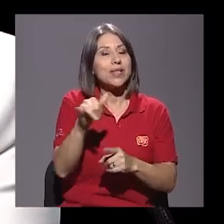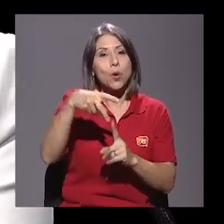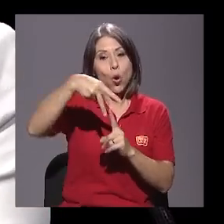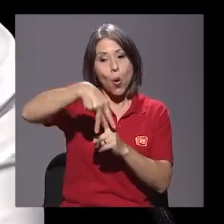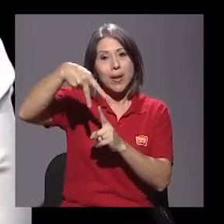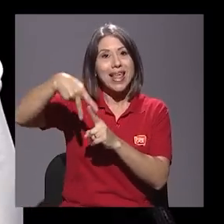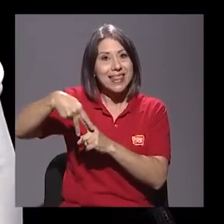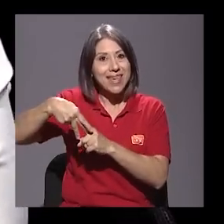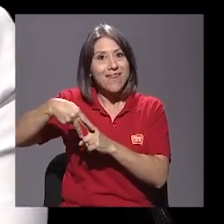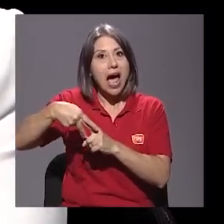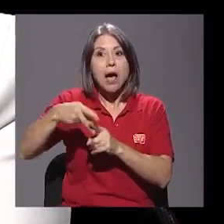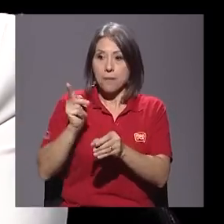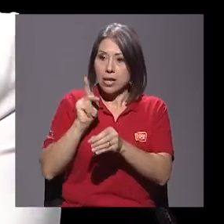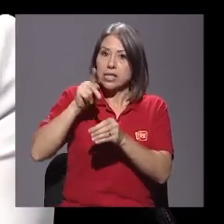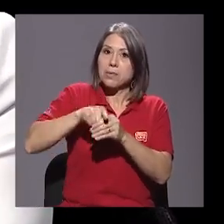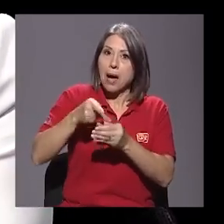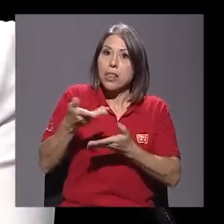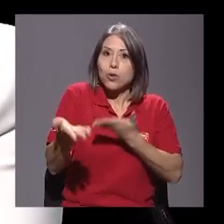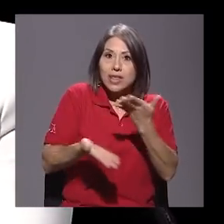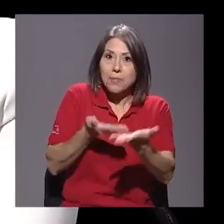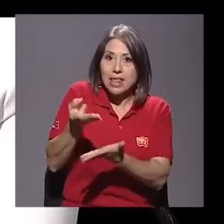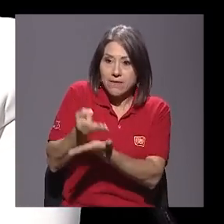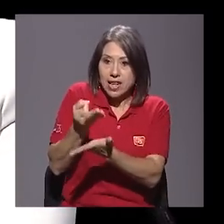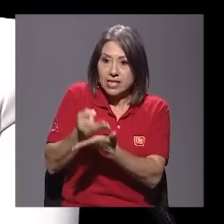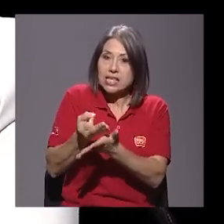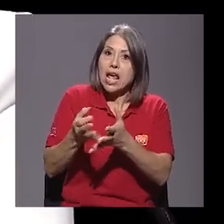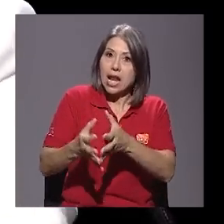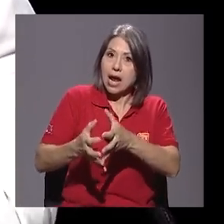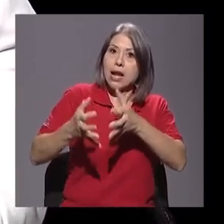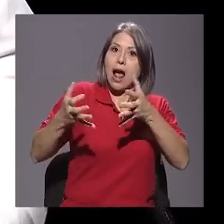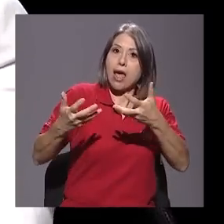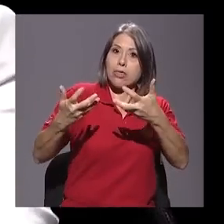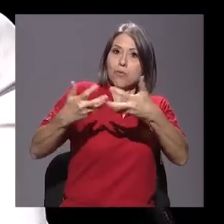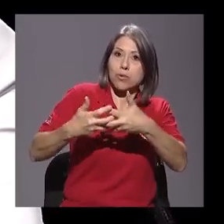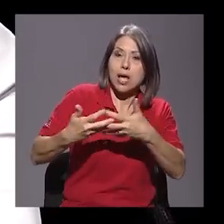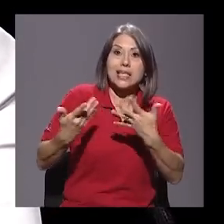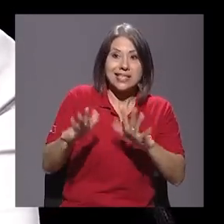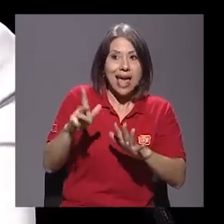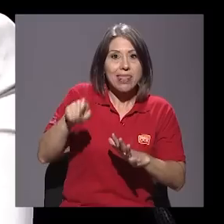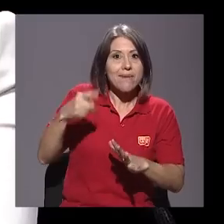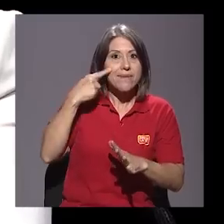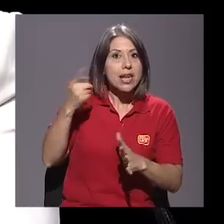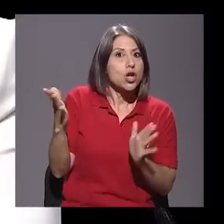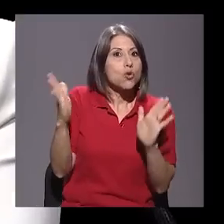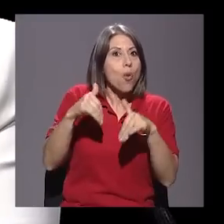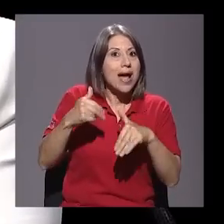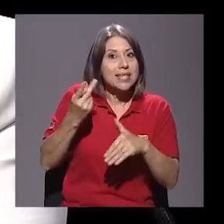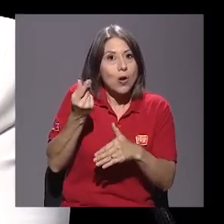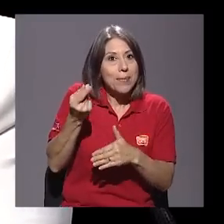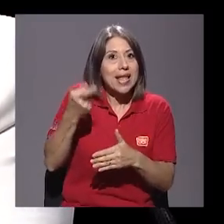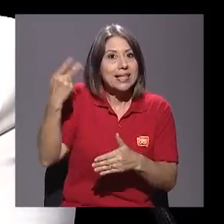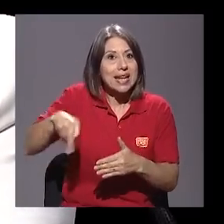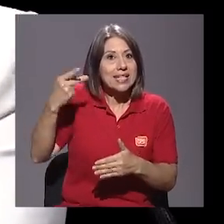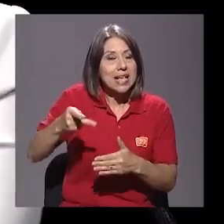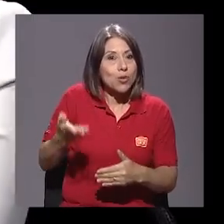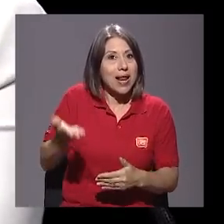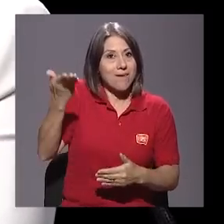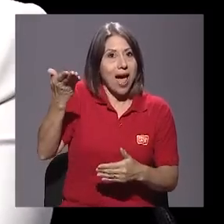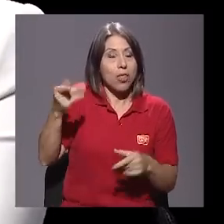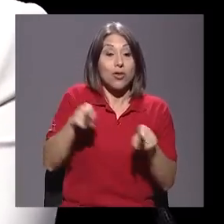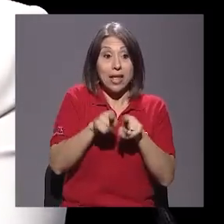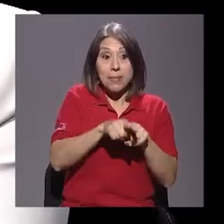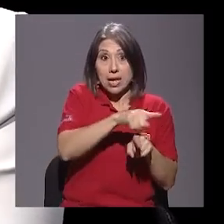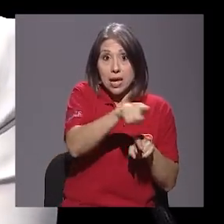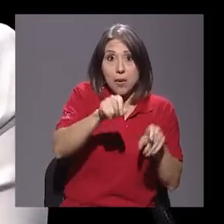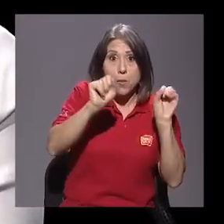como intermediaria financiera y que ya tiene cierto tamaño, y entonces ahí hay que asegurarse de que no haya un capital de riesgo demasiado elevado, de que tenga con qué responder, que ya